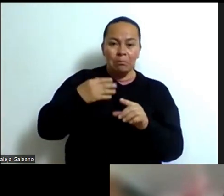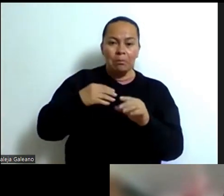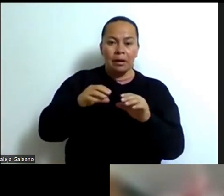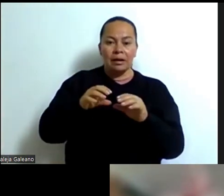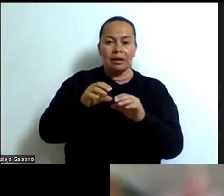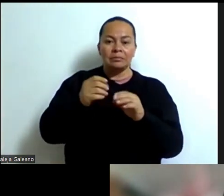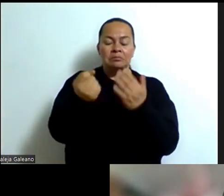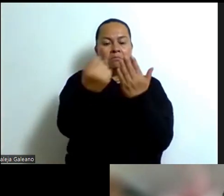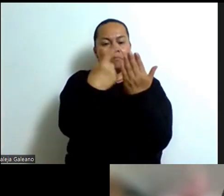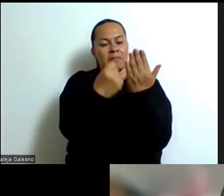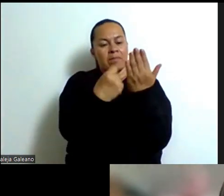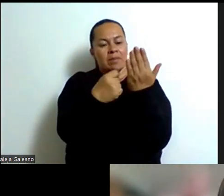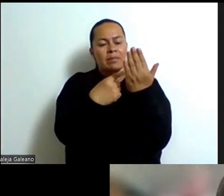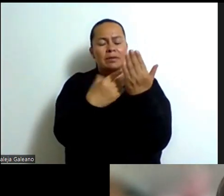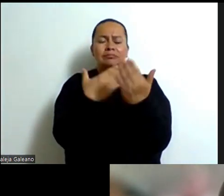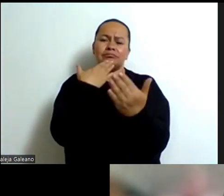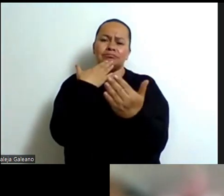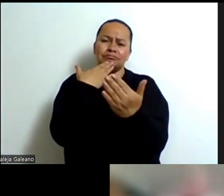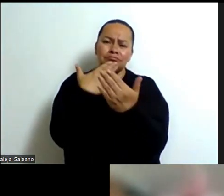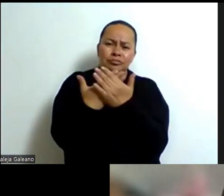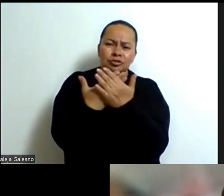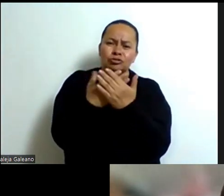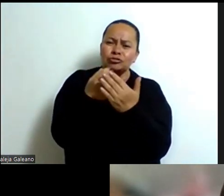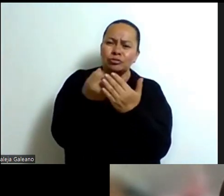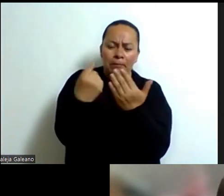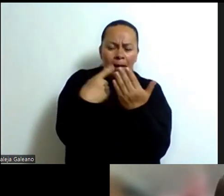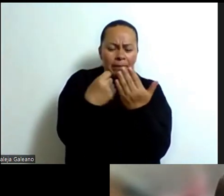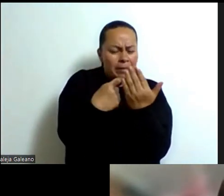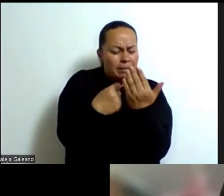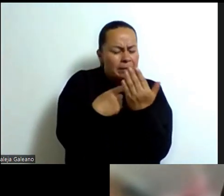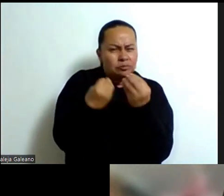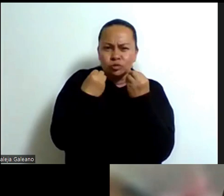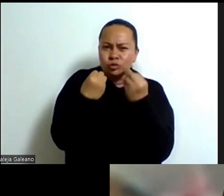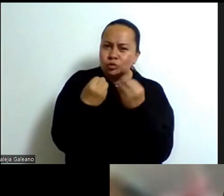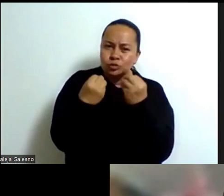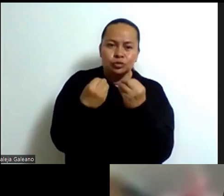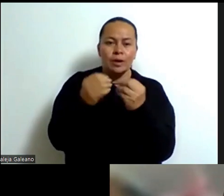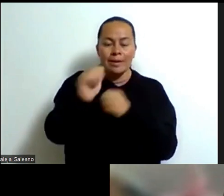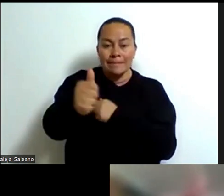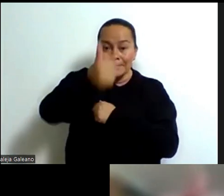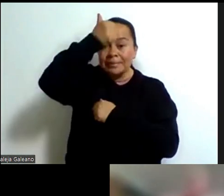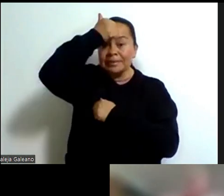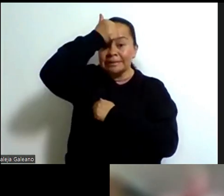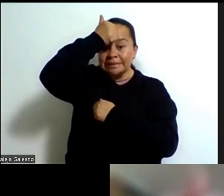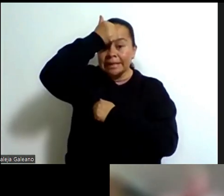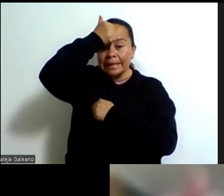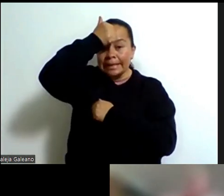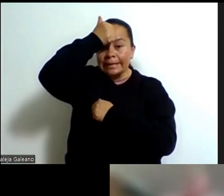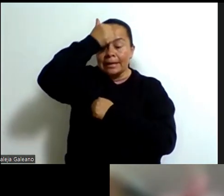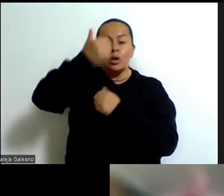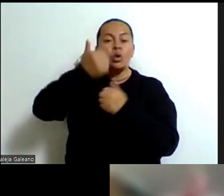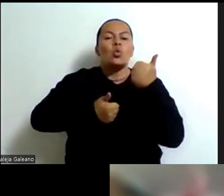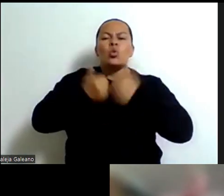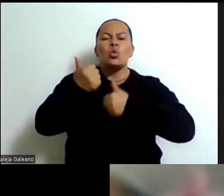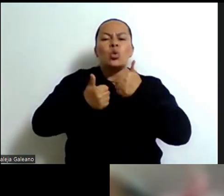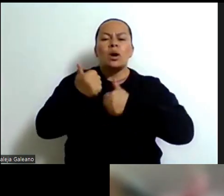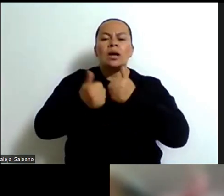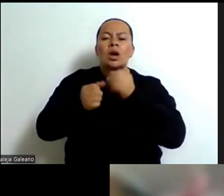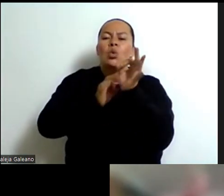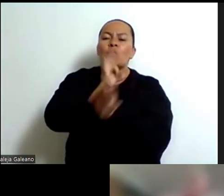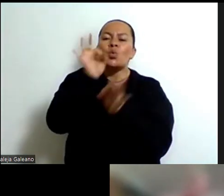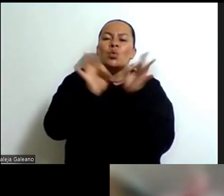Marta muchísimas inquietudes la principal es el cuidado en